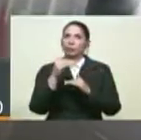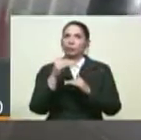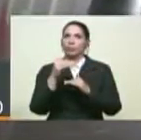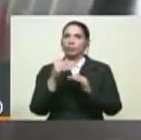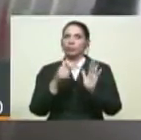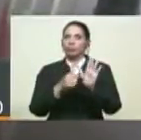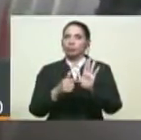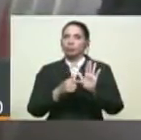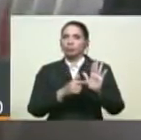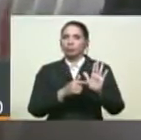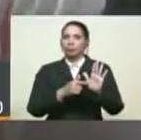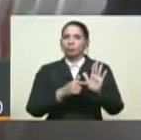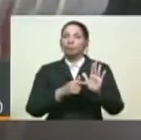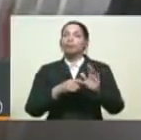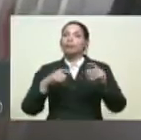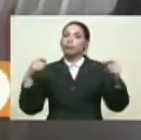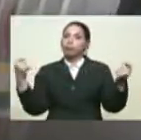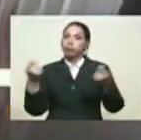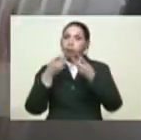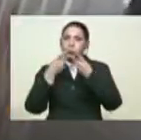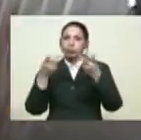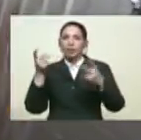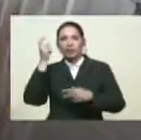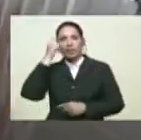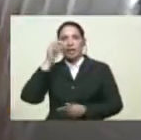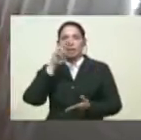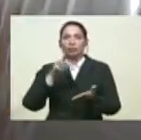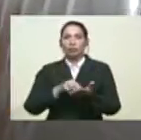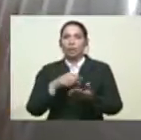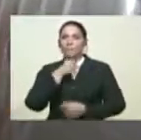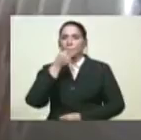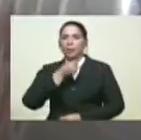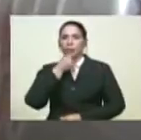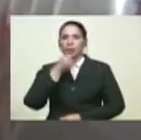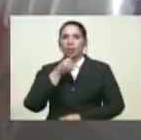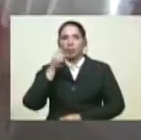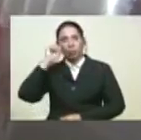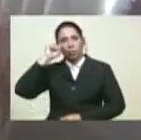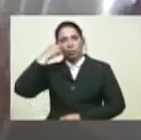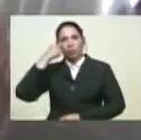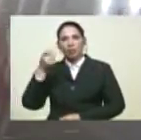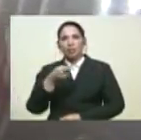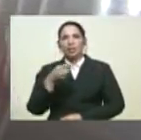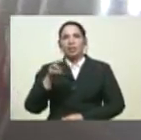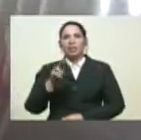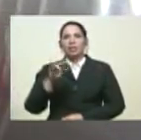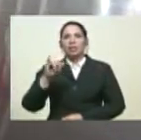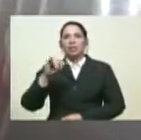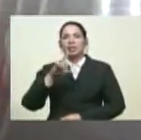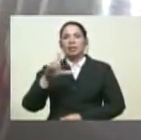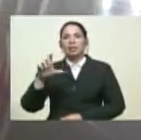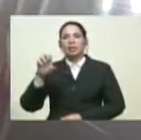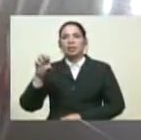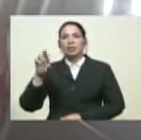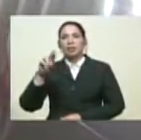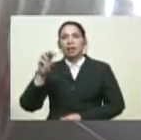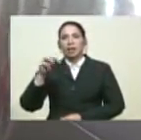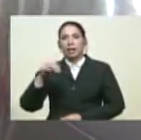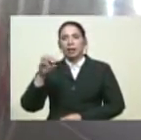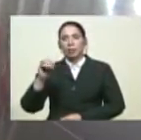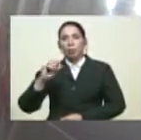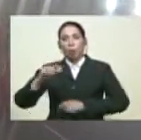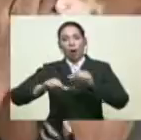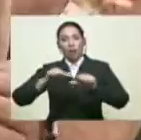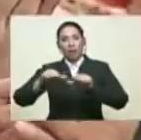Día Nacional del Periodismo en Venezuela. Quiero recordar a Guillermo García Ponce y a esa generación de hombres que nunca